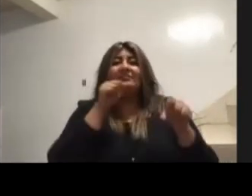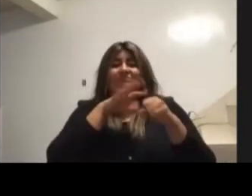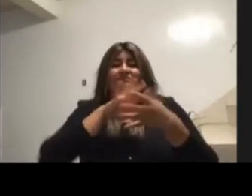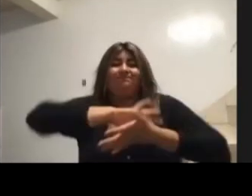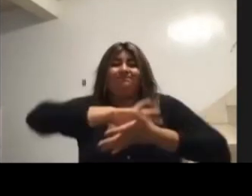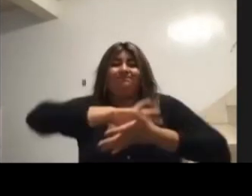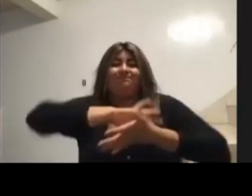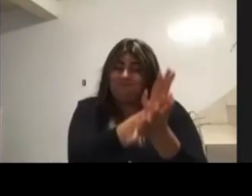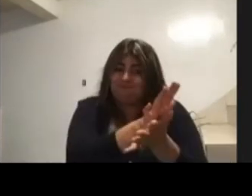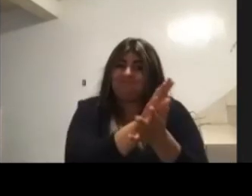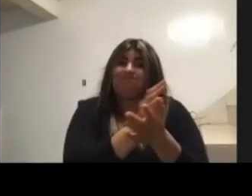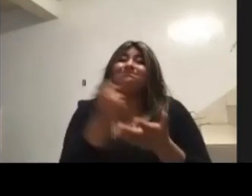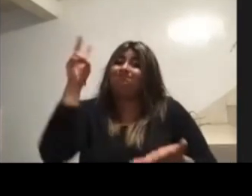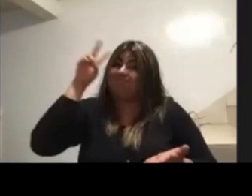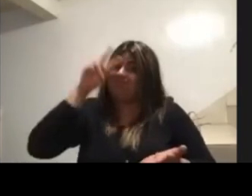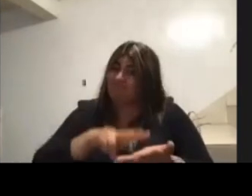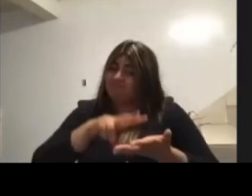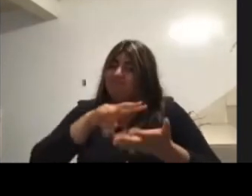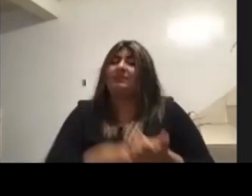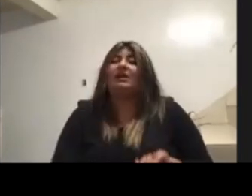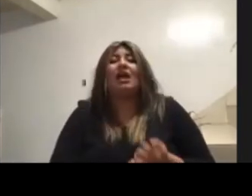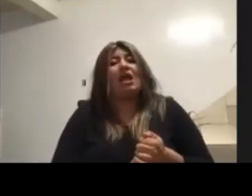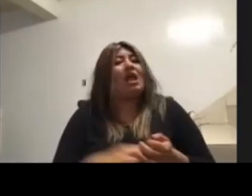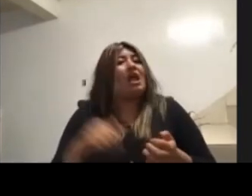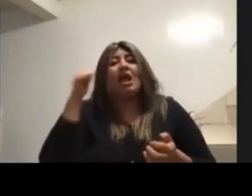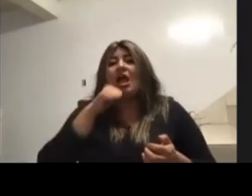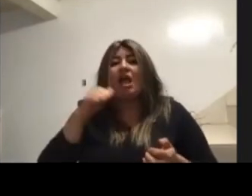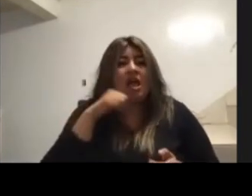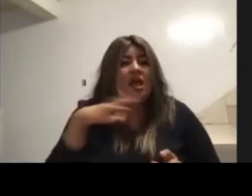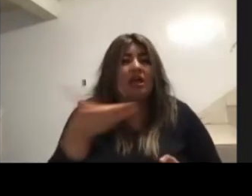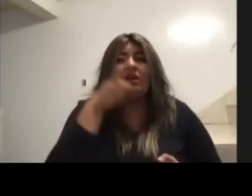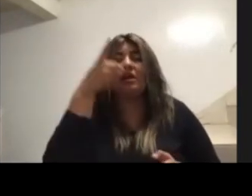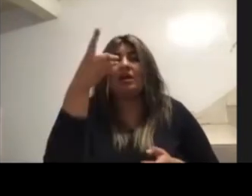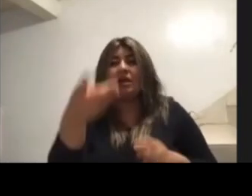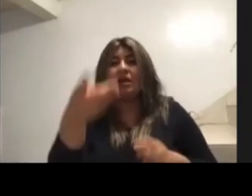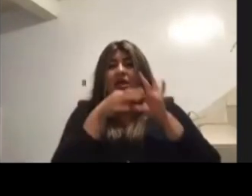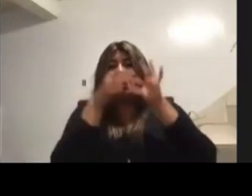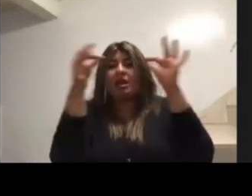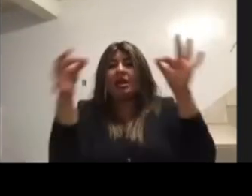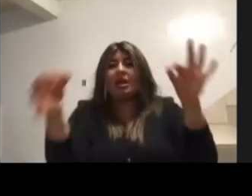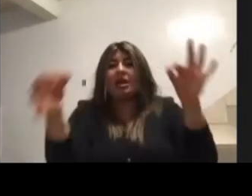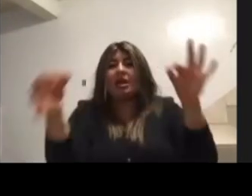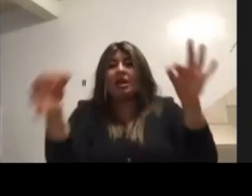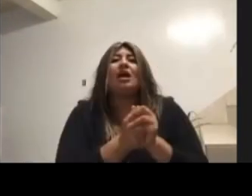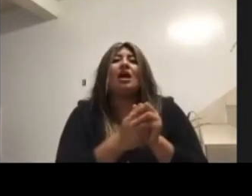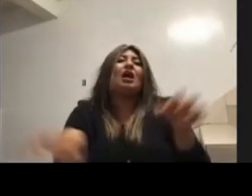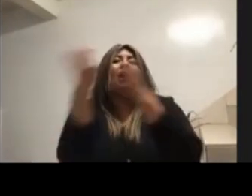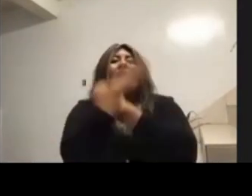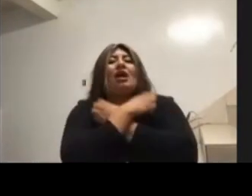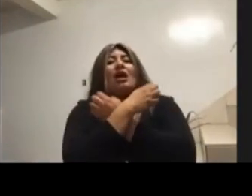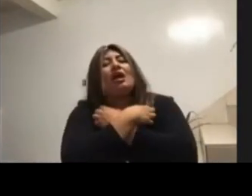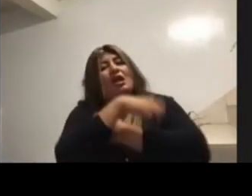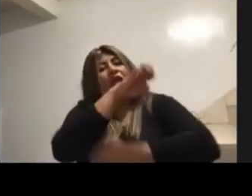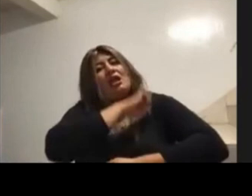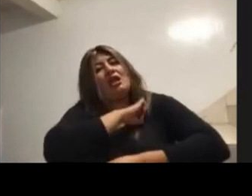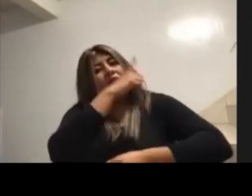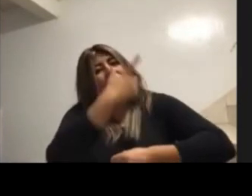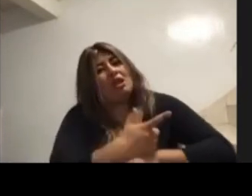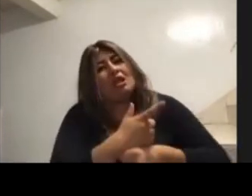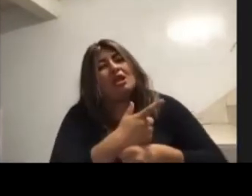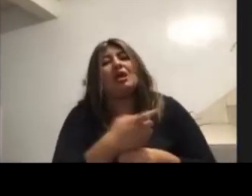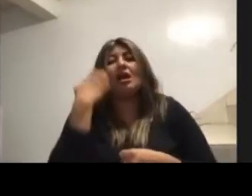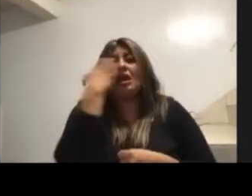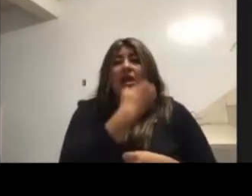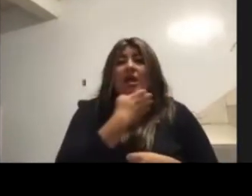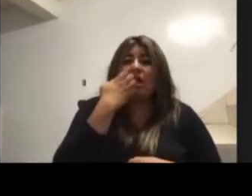así sucede. Esa fue siempre la crítica en contra de las escuelas de educación especial también. Y creo que hoy